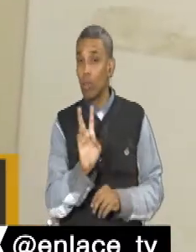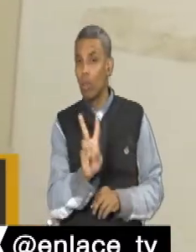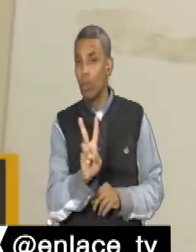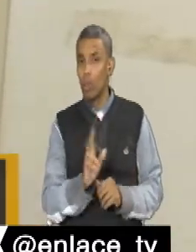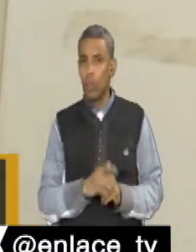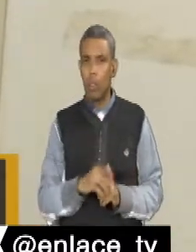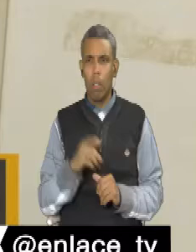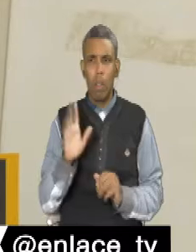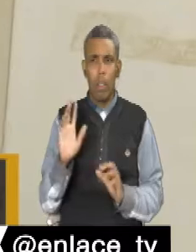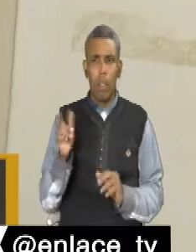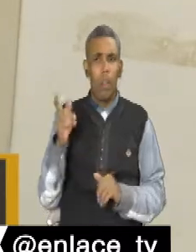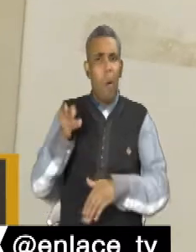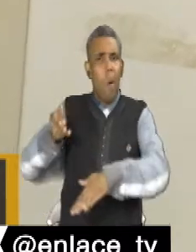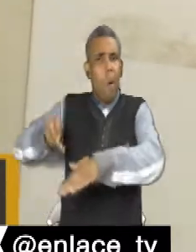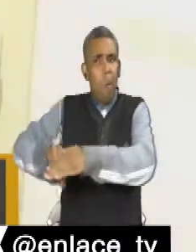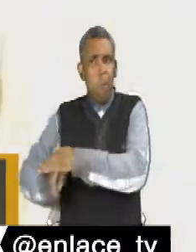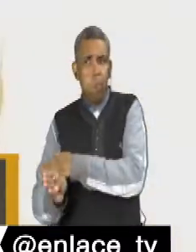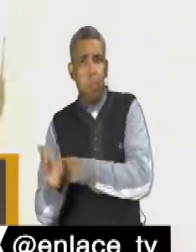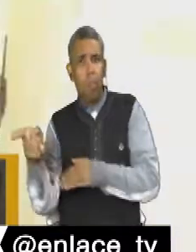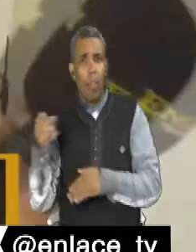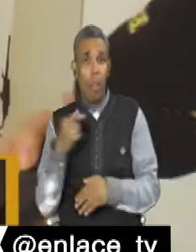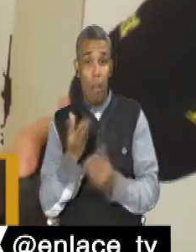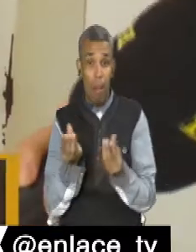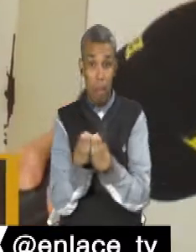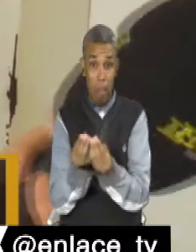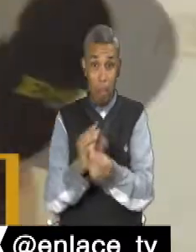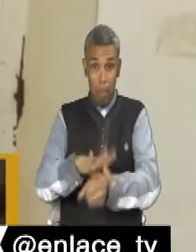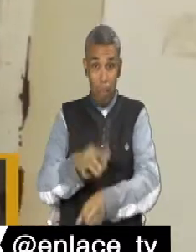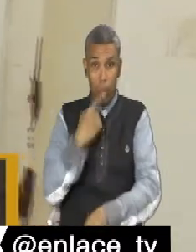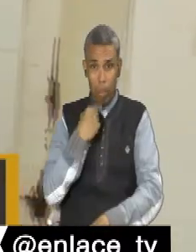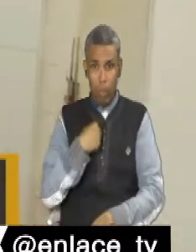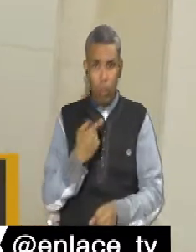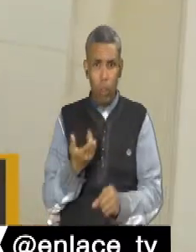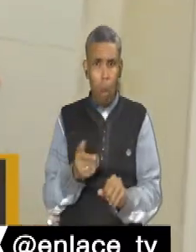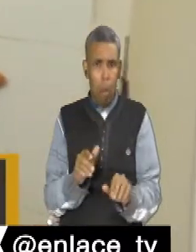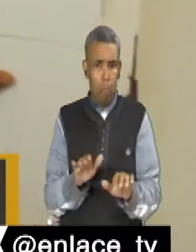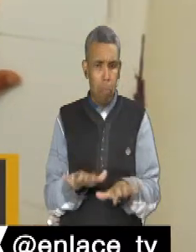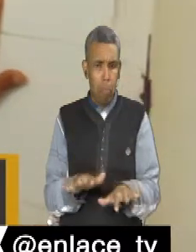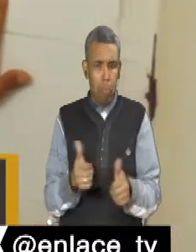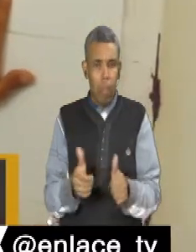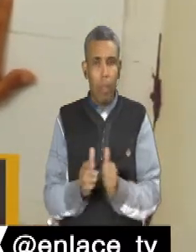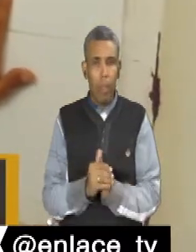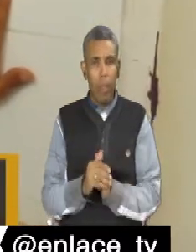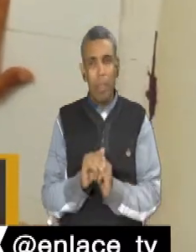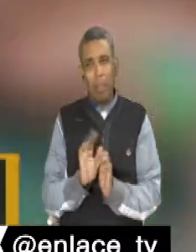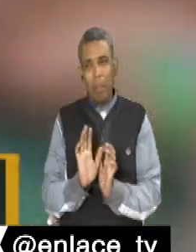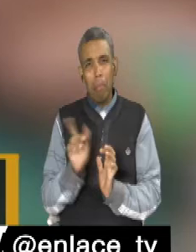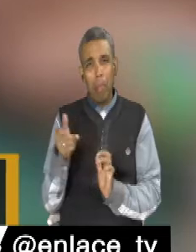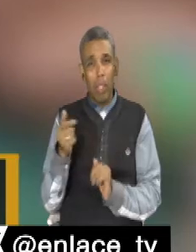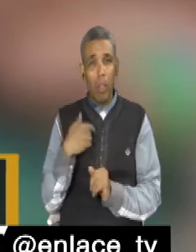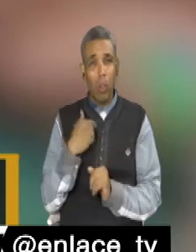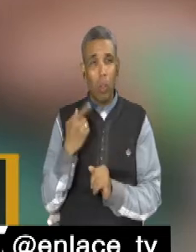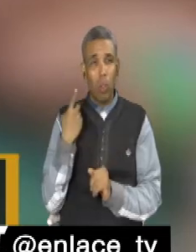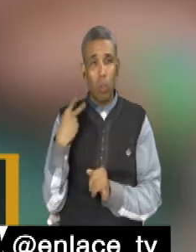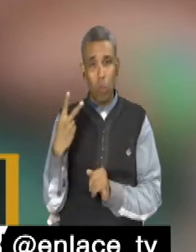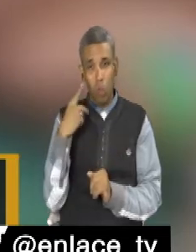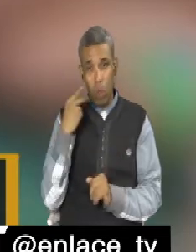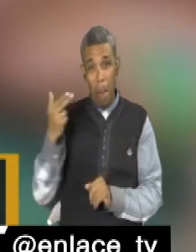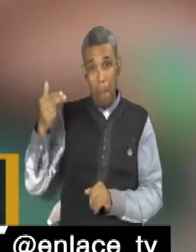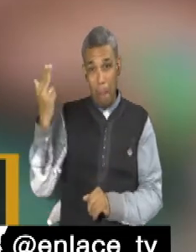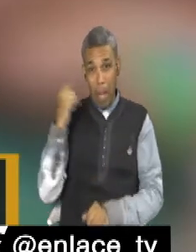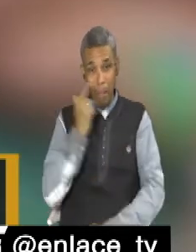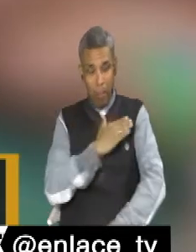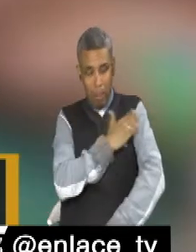está estable, pero él dice que siente mucho dolor. ¿En dónde recibió los impactos? En el brazo izquierdo y en el abdomen. La víctima, al parecer,